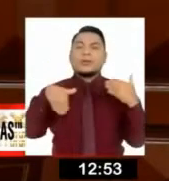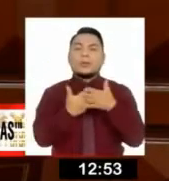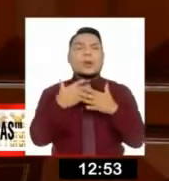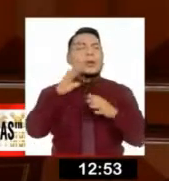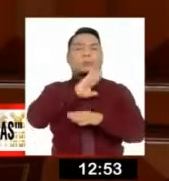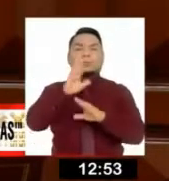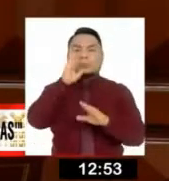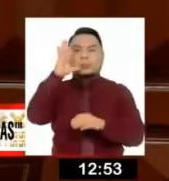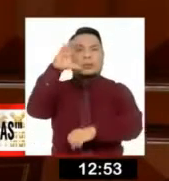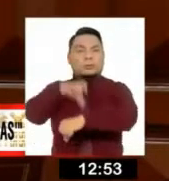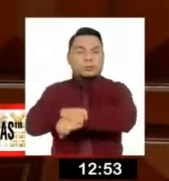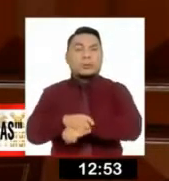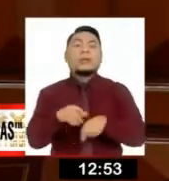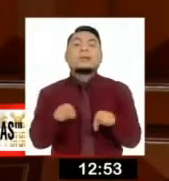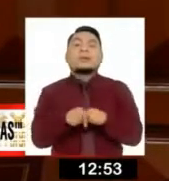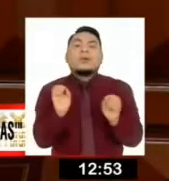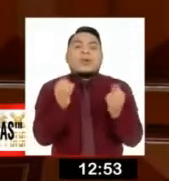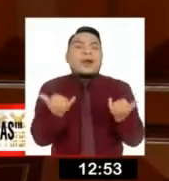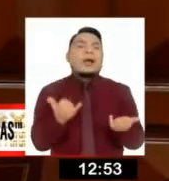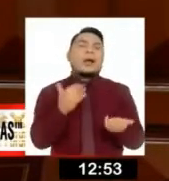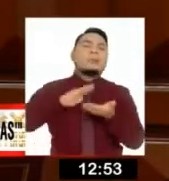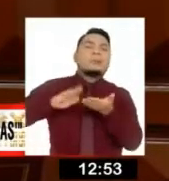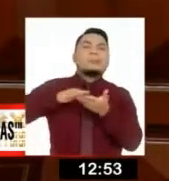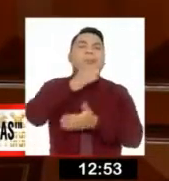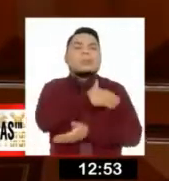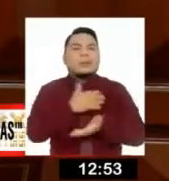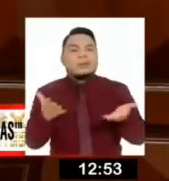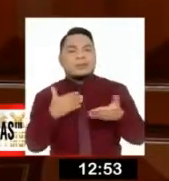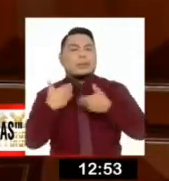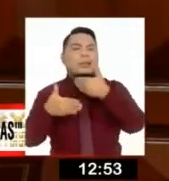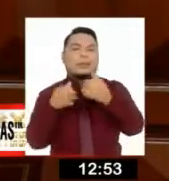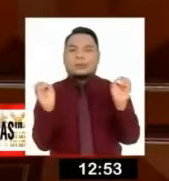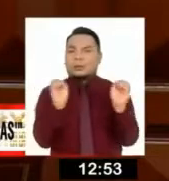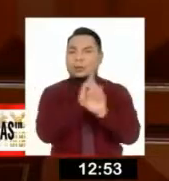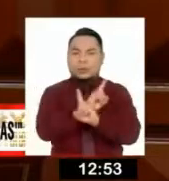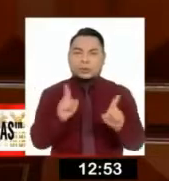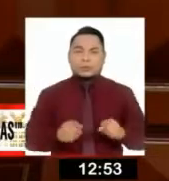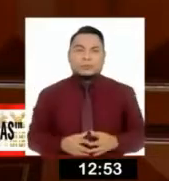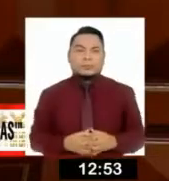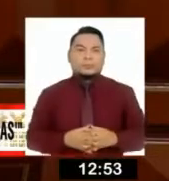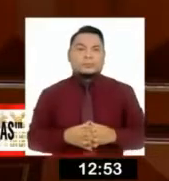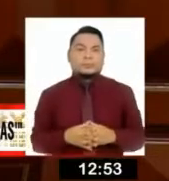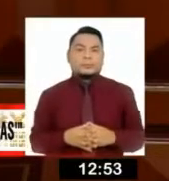tipo y no como la actual que la alienta.